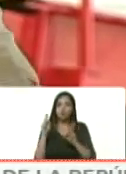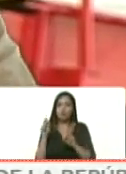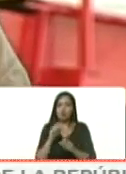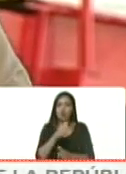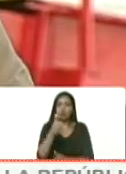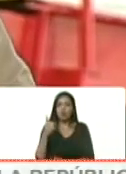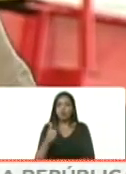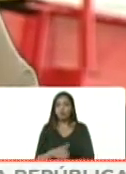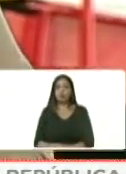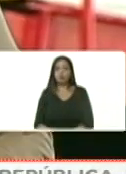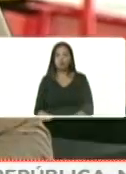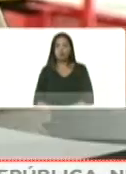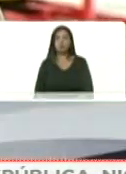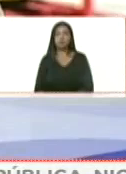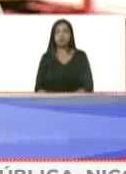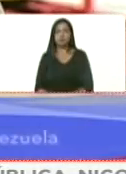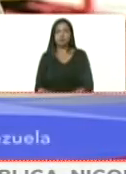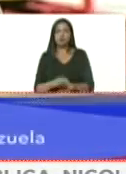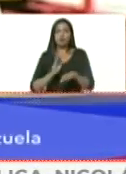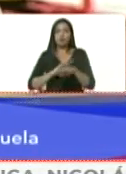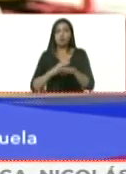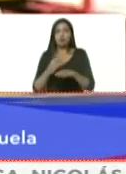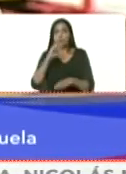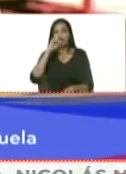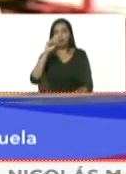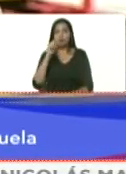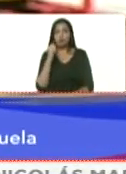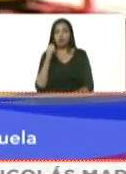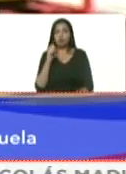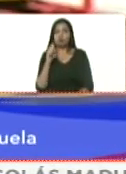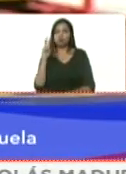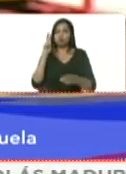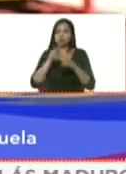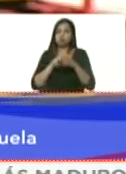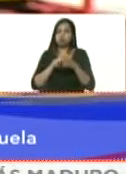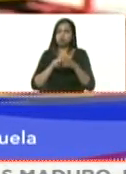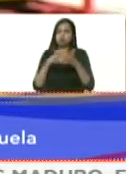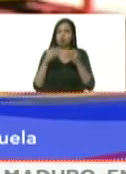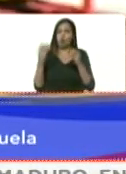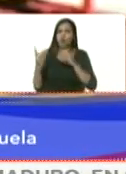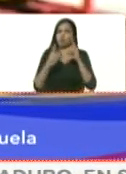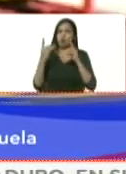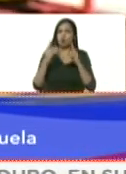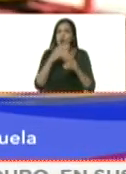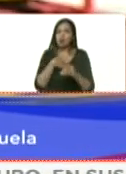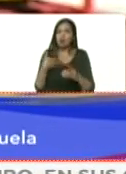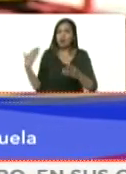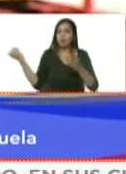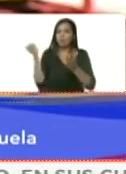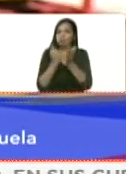pregunta, ¿por qué Maduro se sienta a dialogar con los que lo trataron de matar?